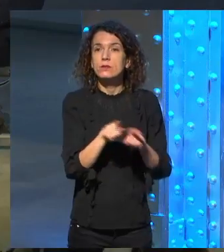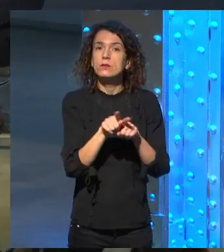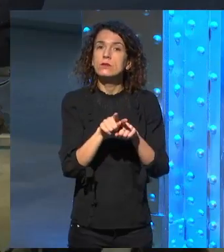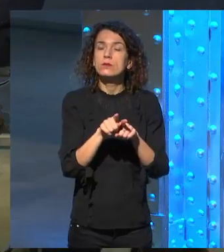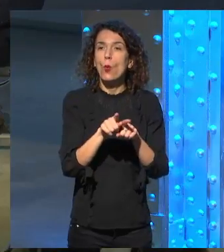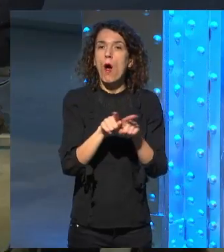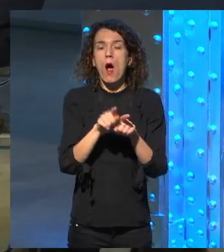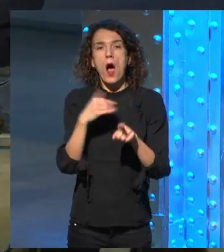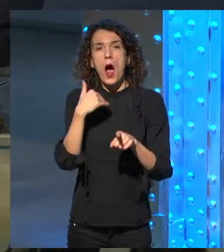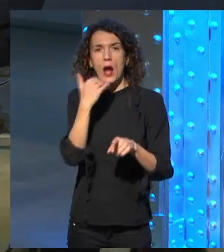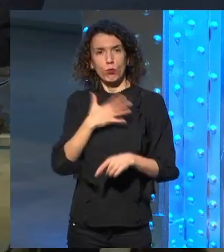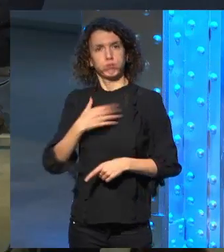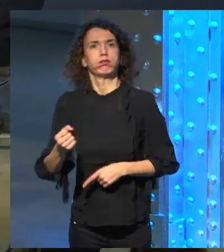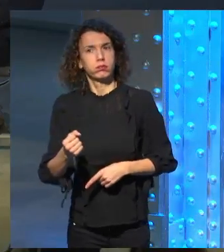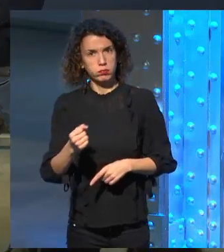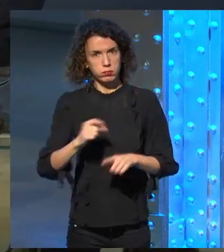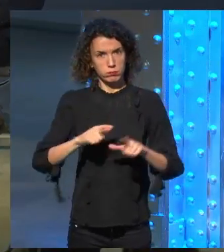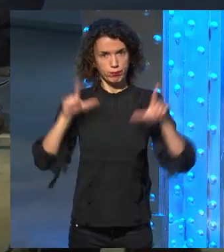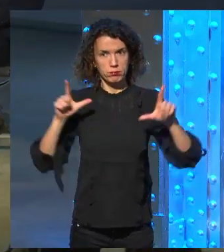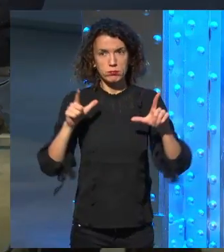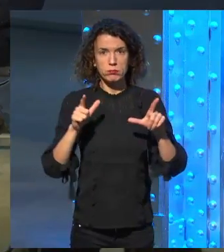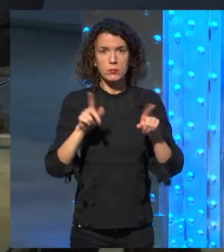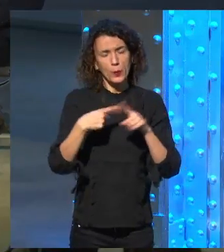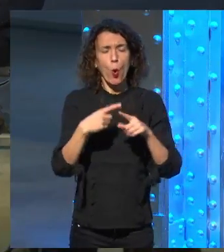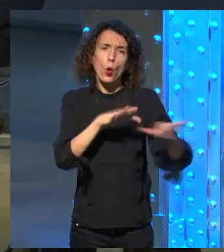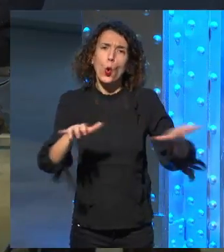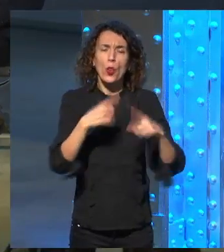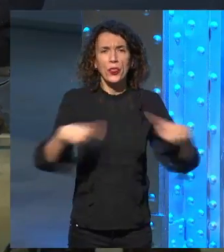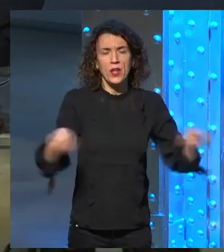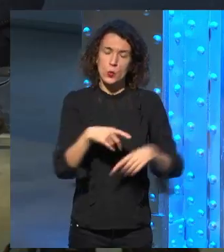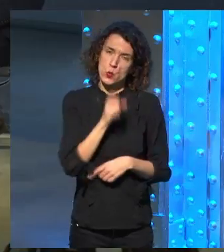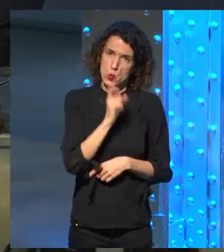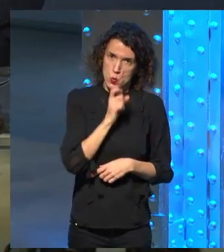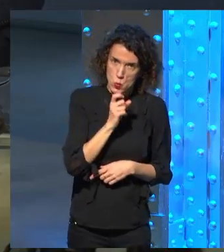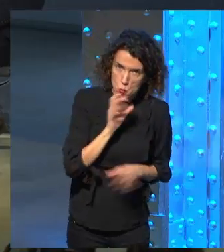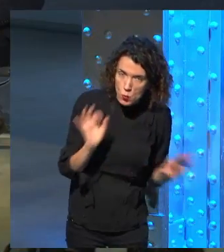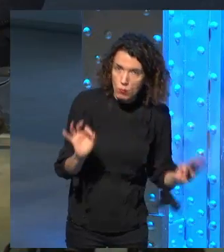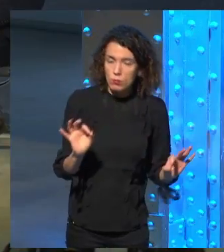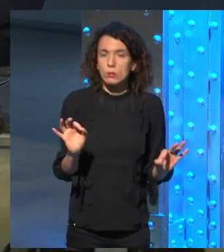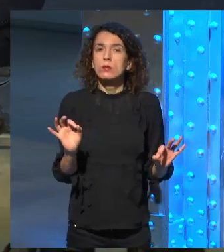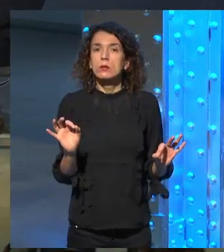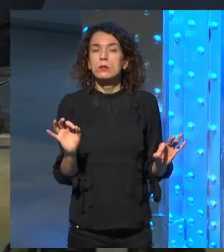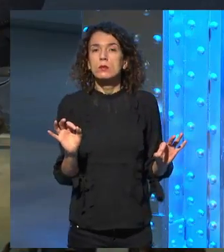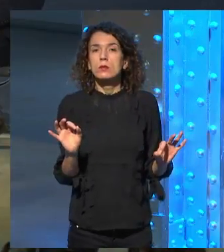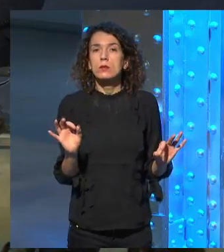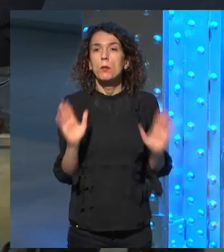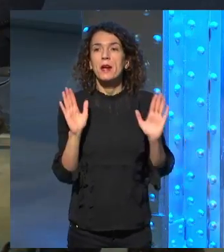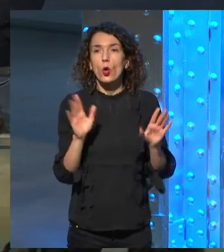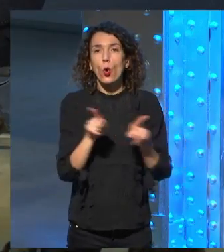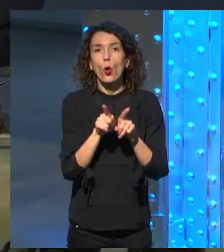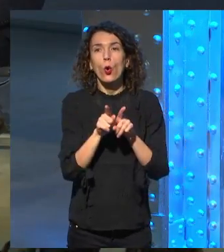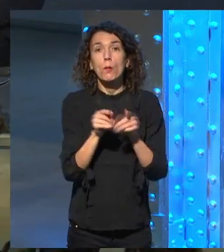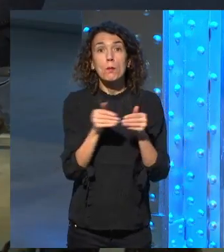calidad heroica, y el tercer concierto, siendo complejo como es también, ¿no? pero el